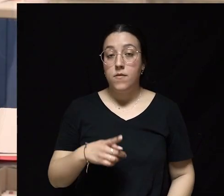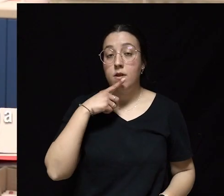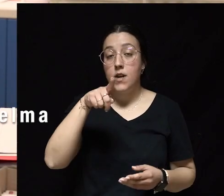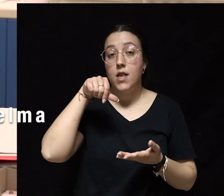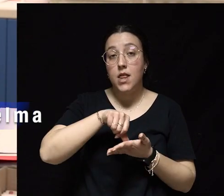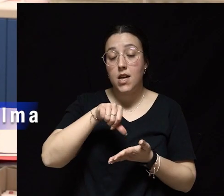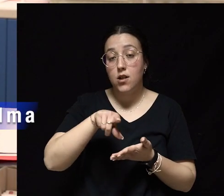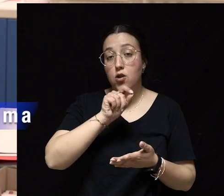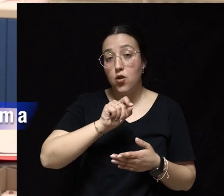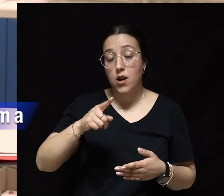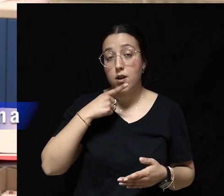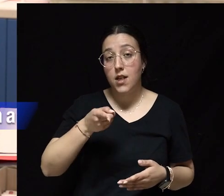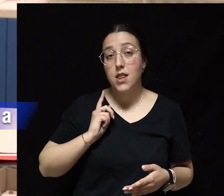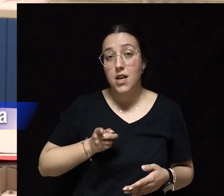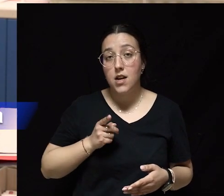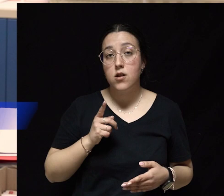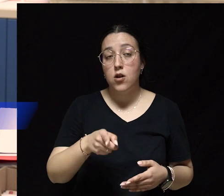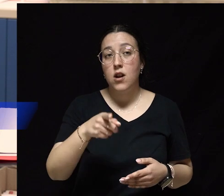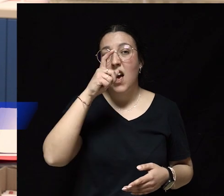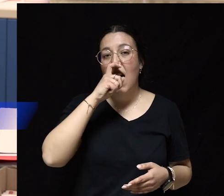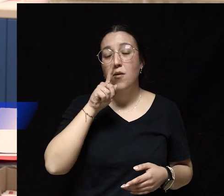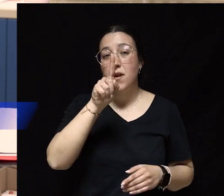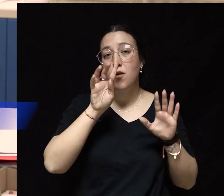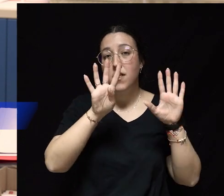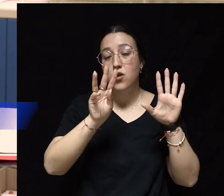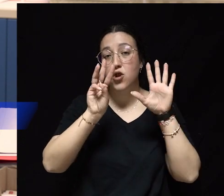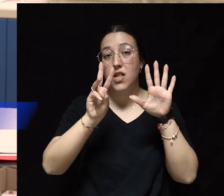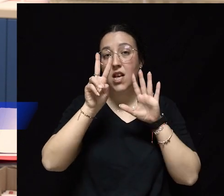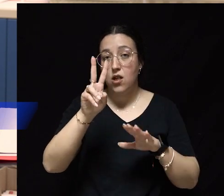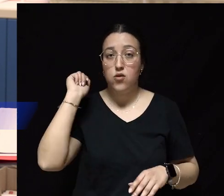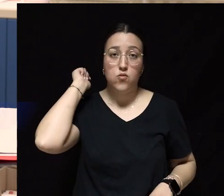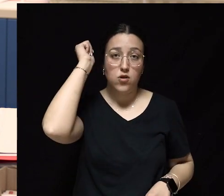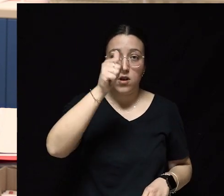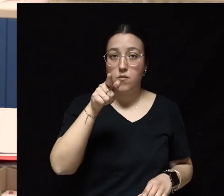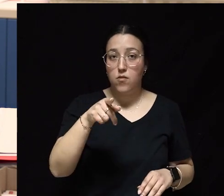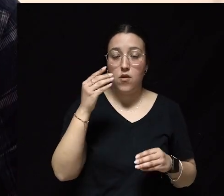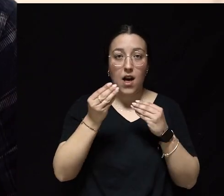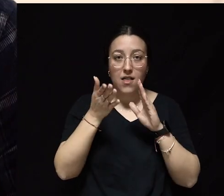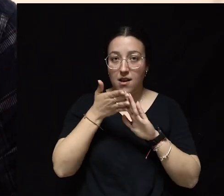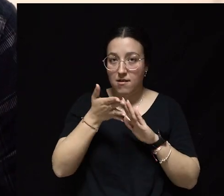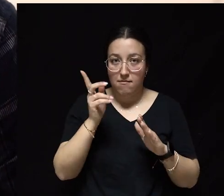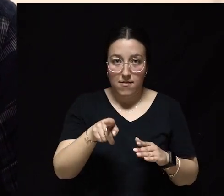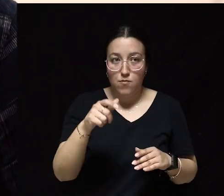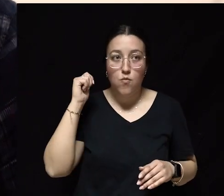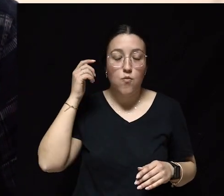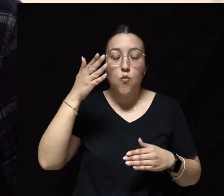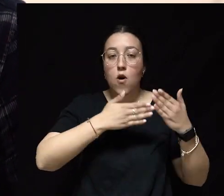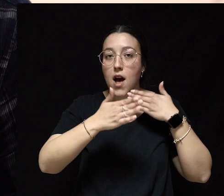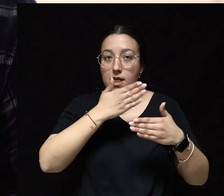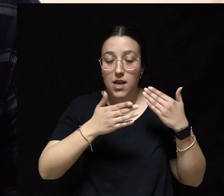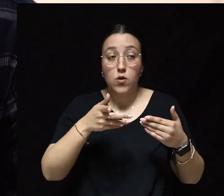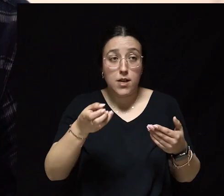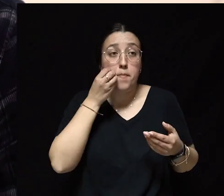deficiencias. No, este colegio data de los años del 1982. Por lo tanto, las instalaciones, aunque sí